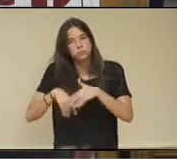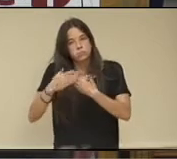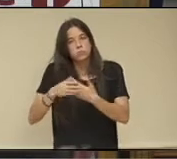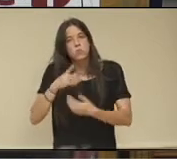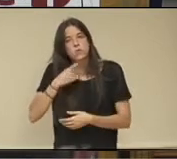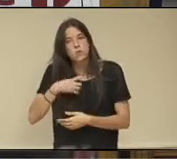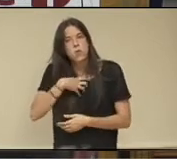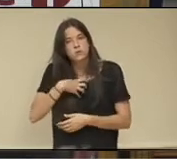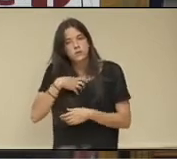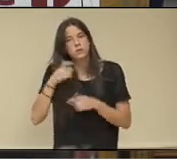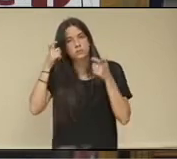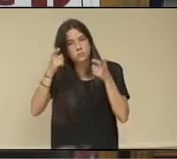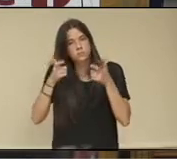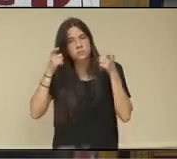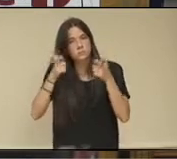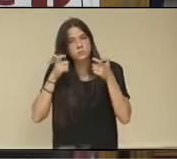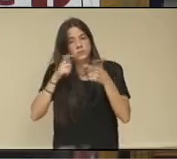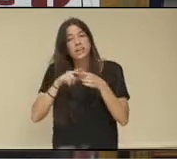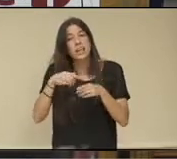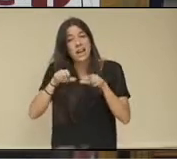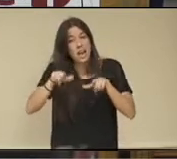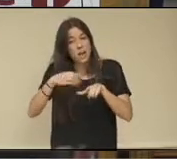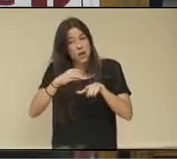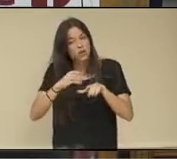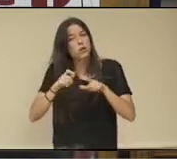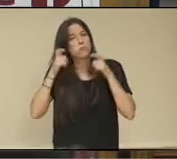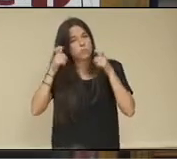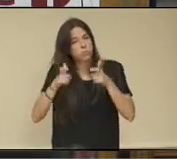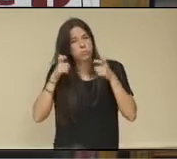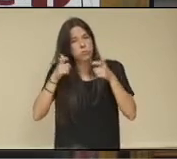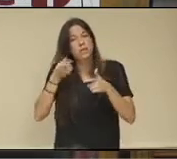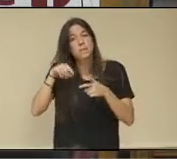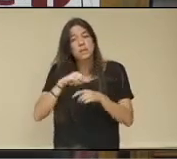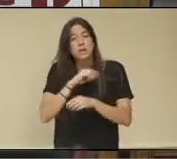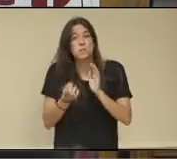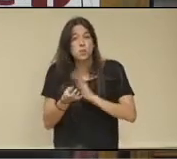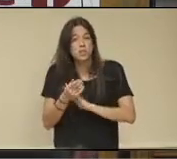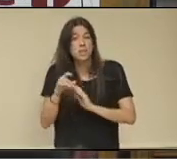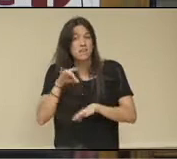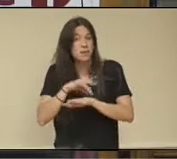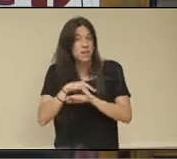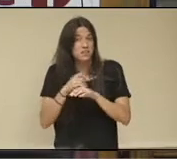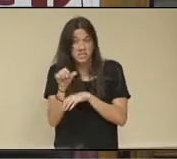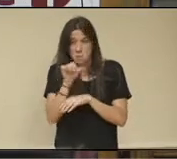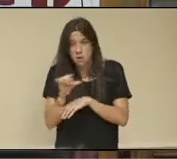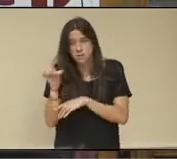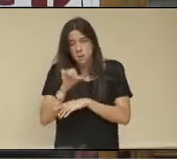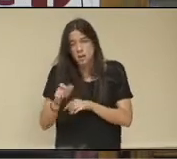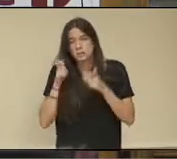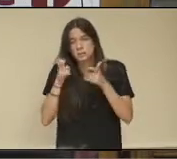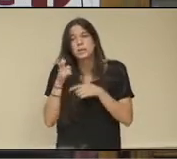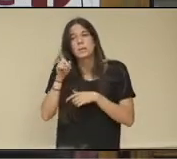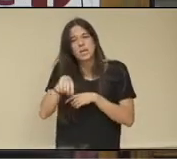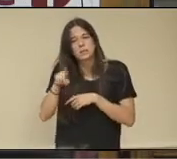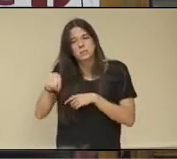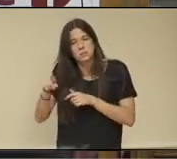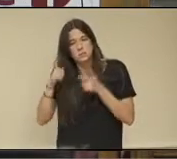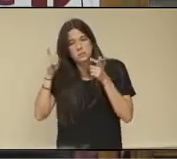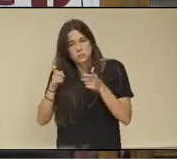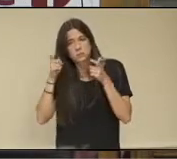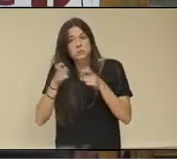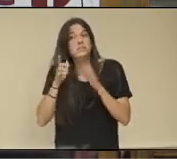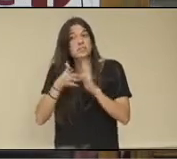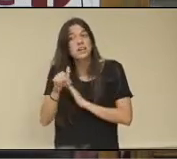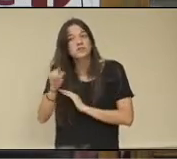en producir la enfermedad semanas y meses, y esa es la habilidad que ha tenido Mycobacterium tuberculosis. Se ha